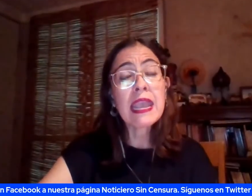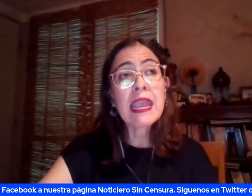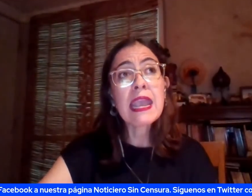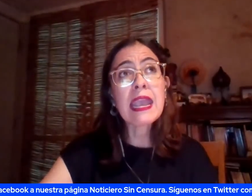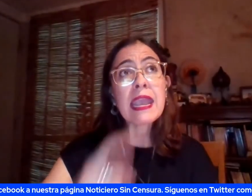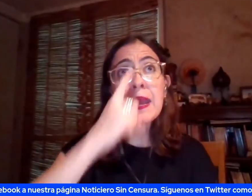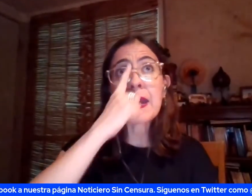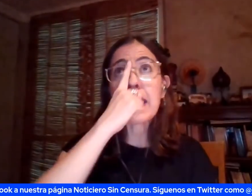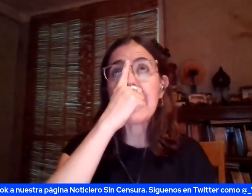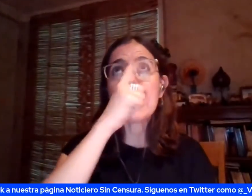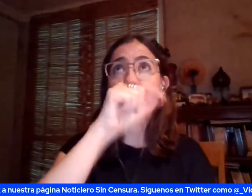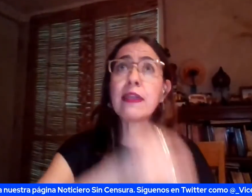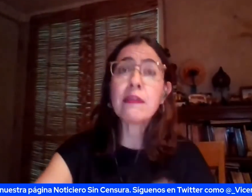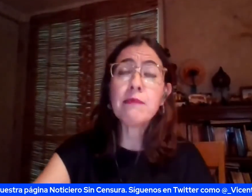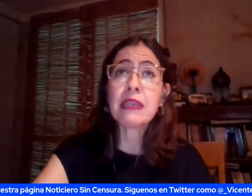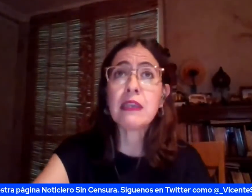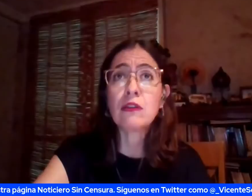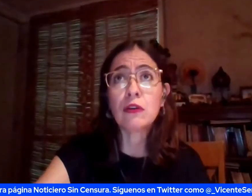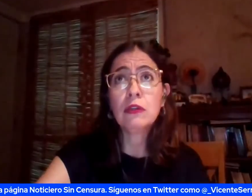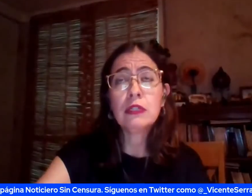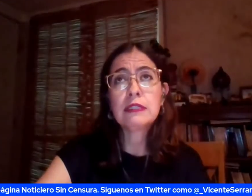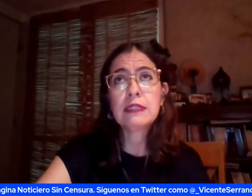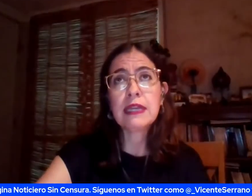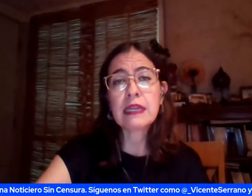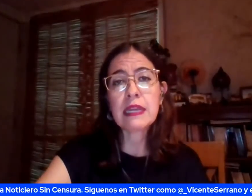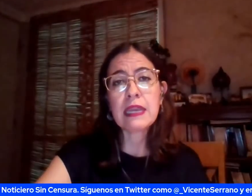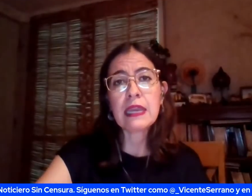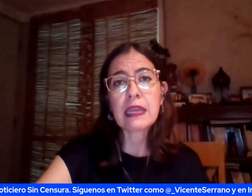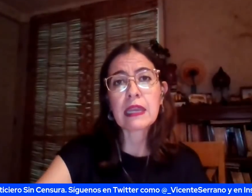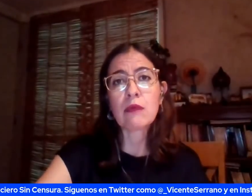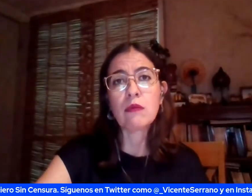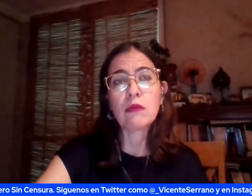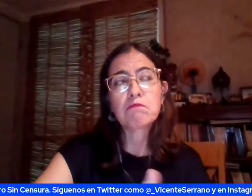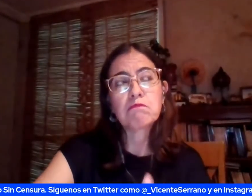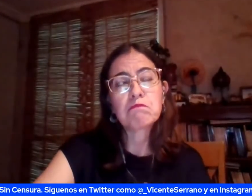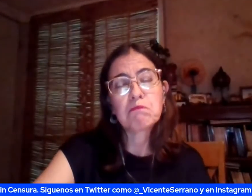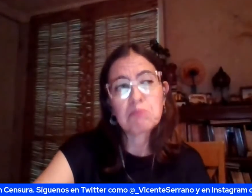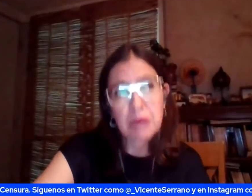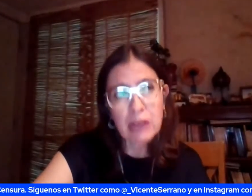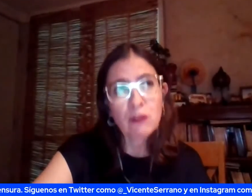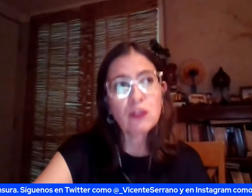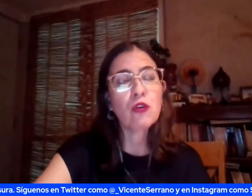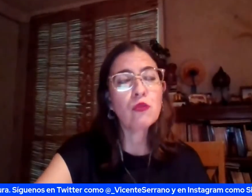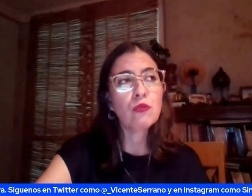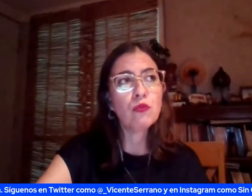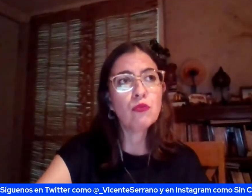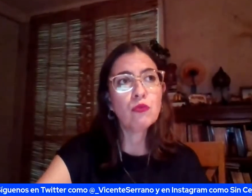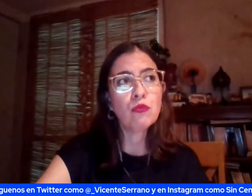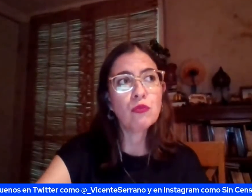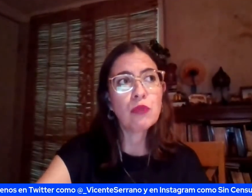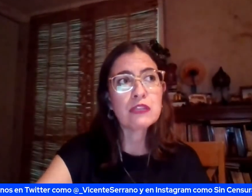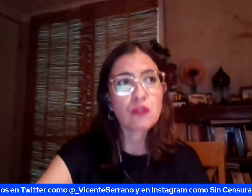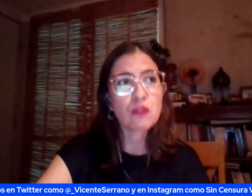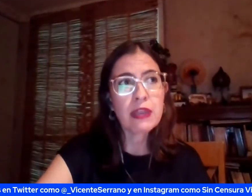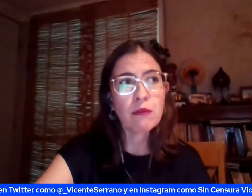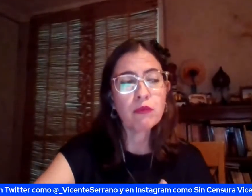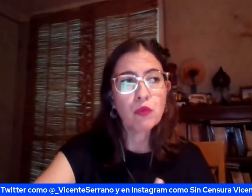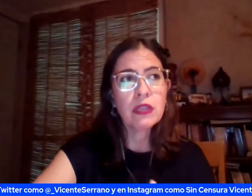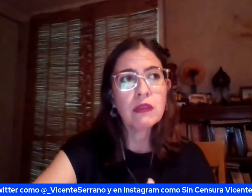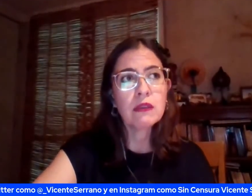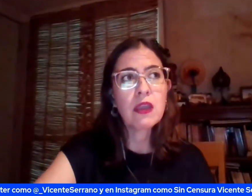porque la Ciudad de México tiene, creo yo, una